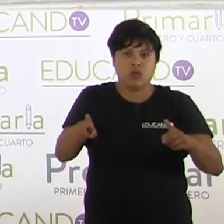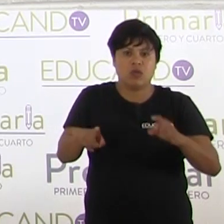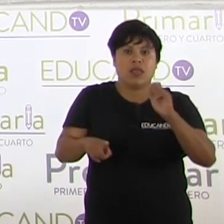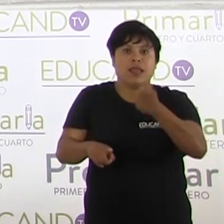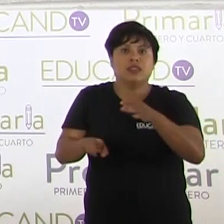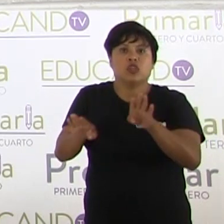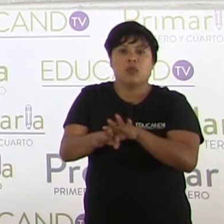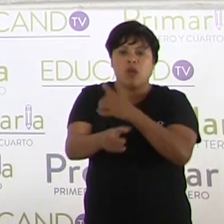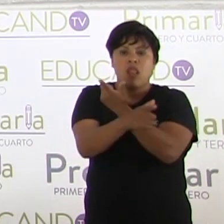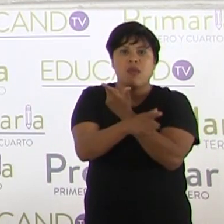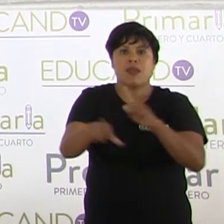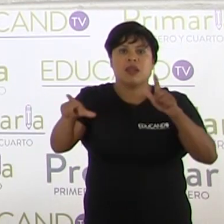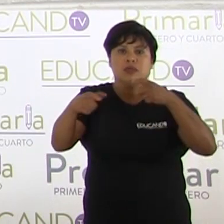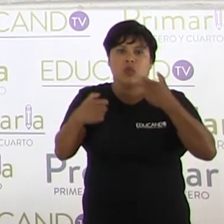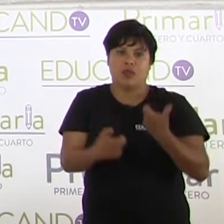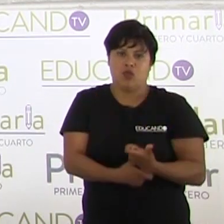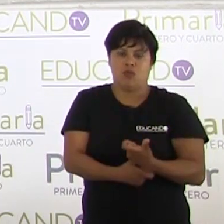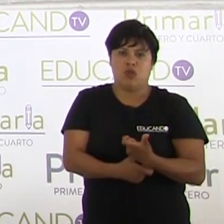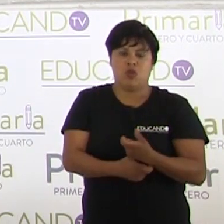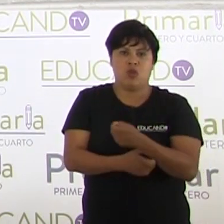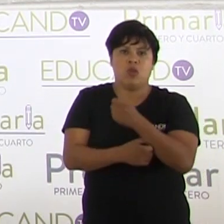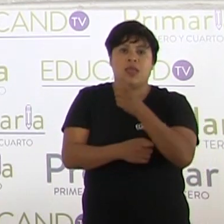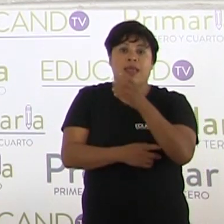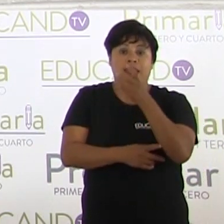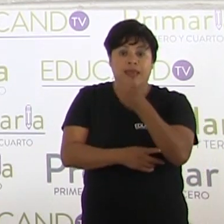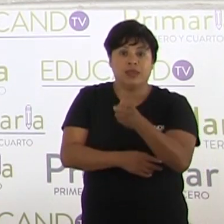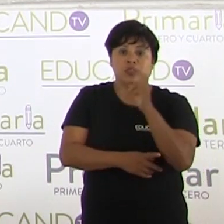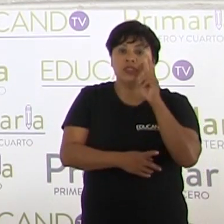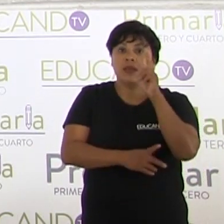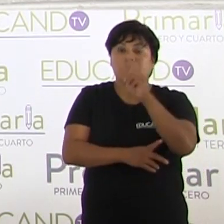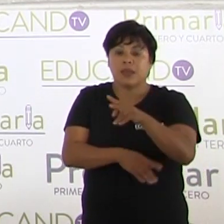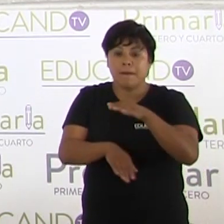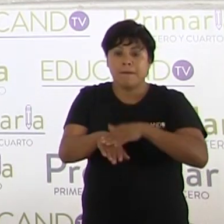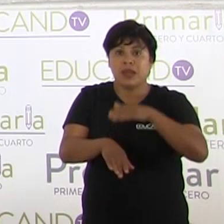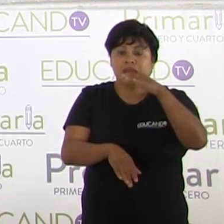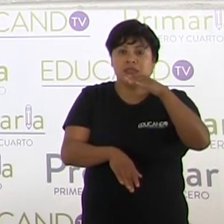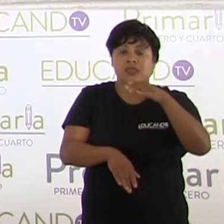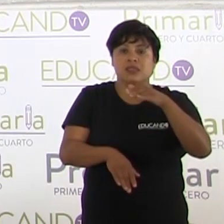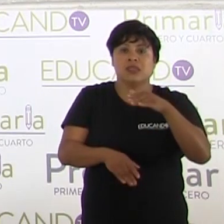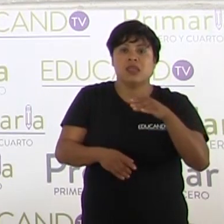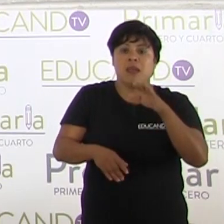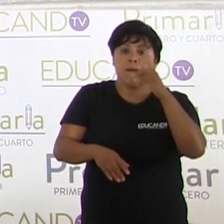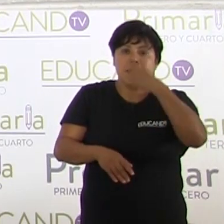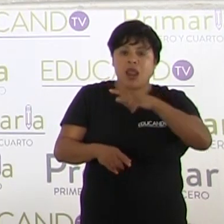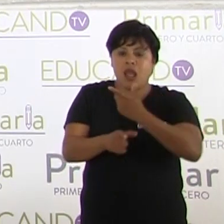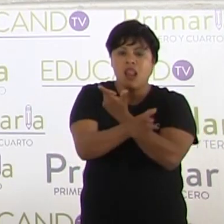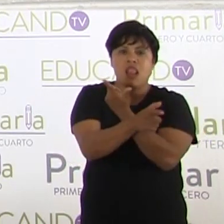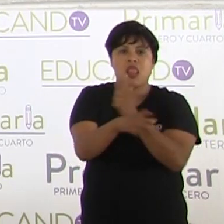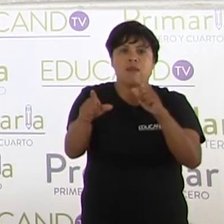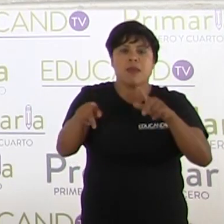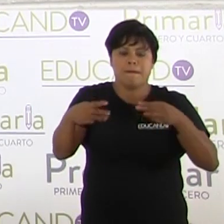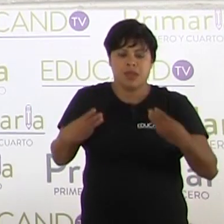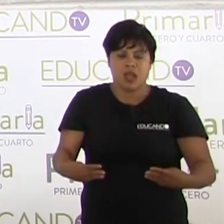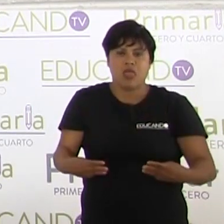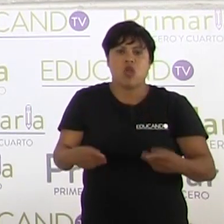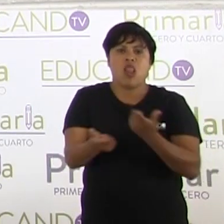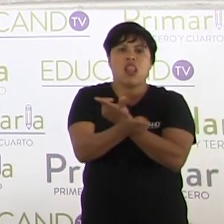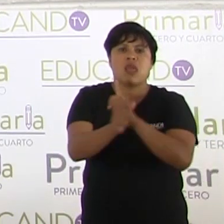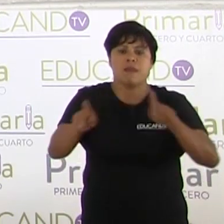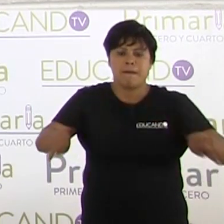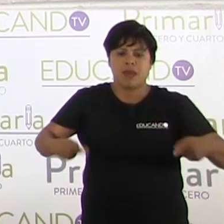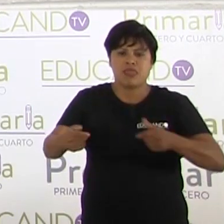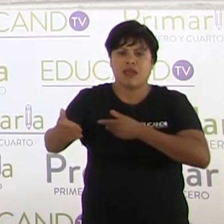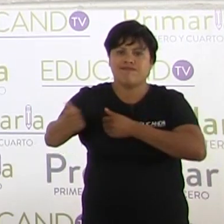el liberalismo económico, que no se refiere más que nada al libre mercado, al libre